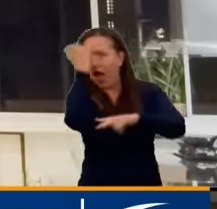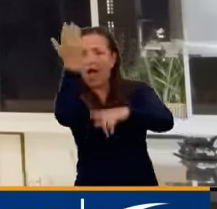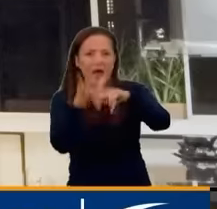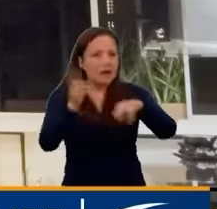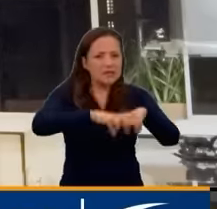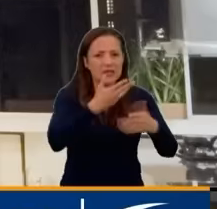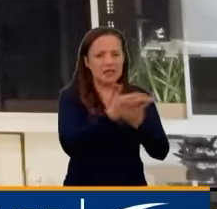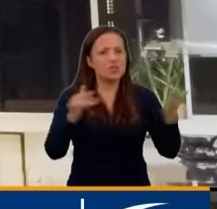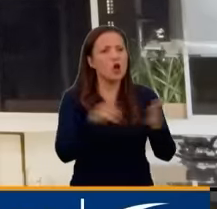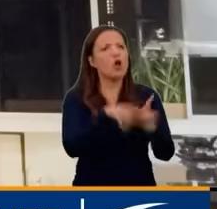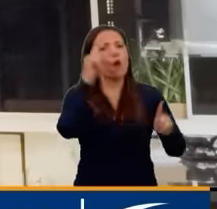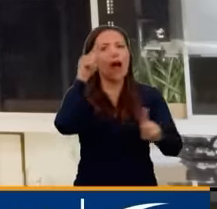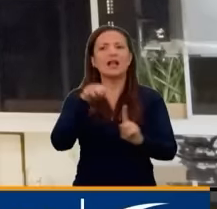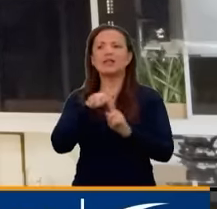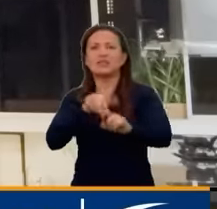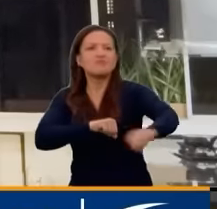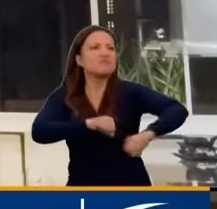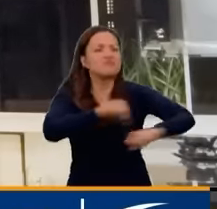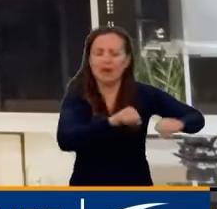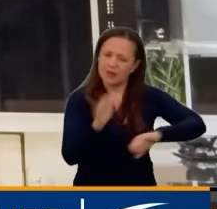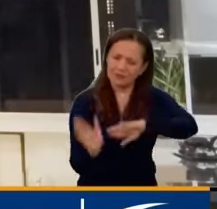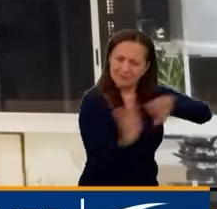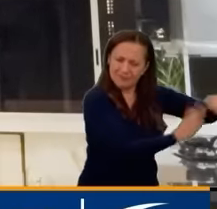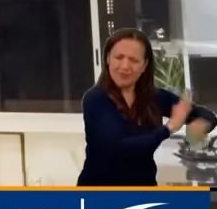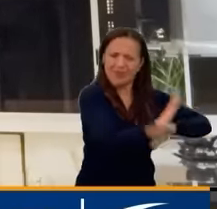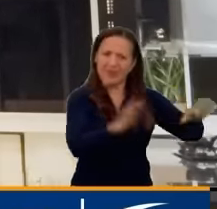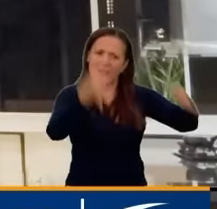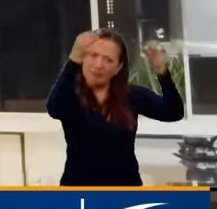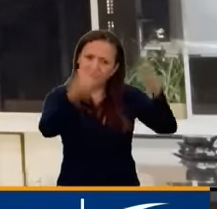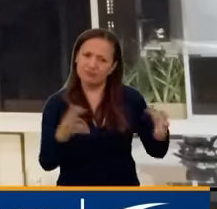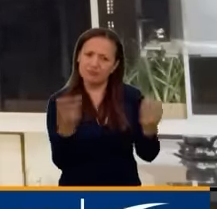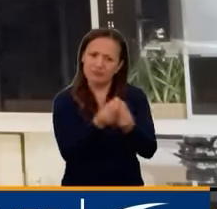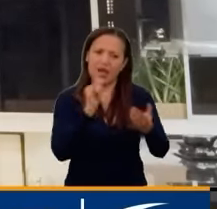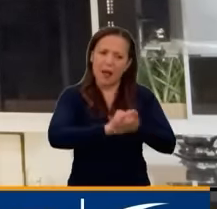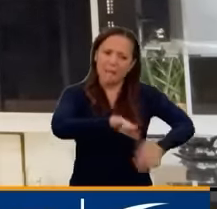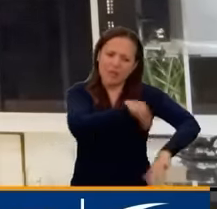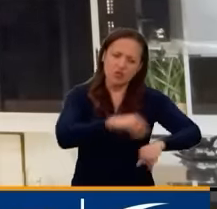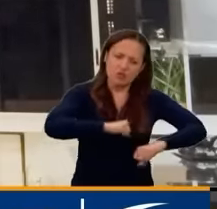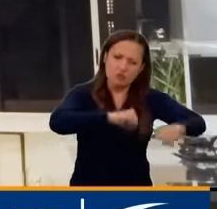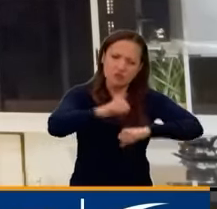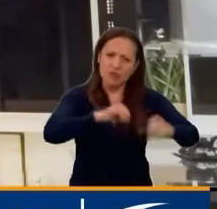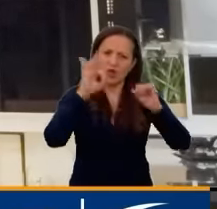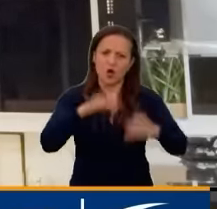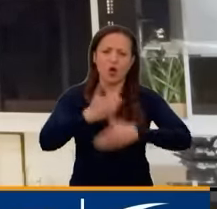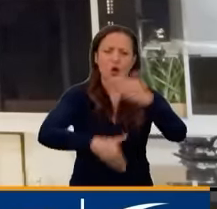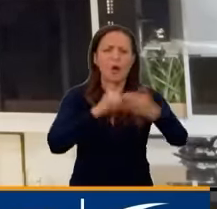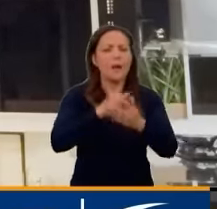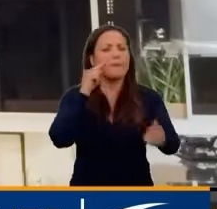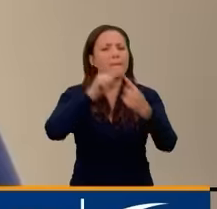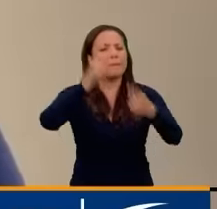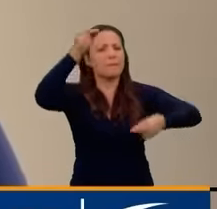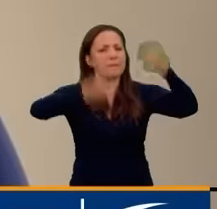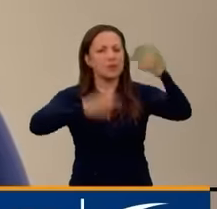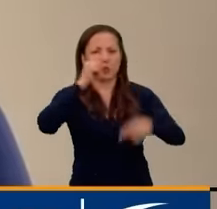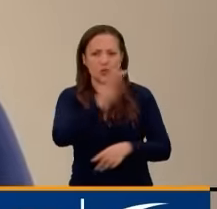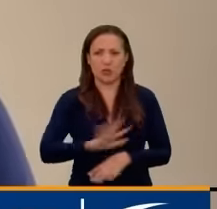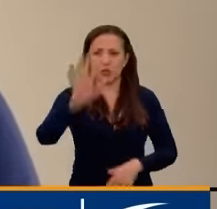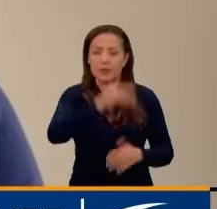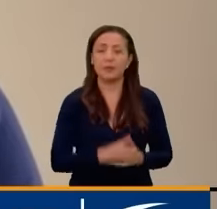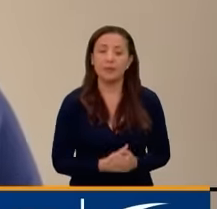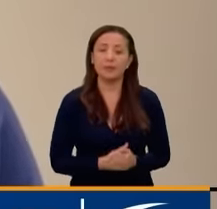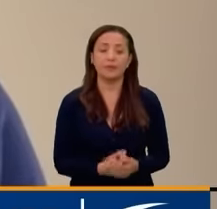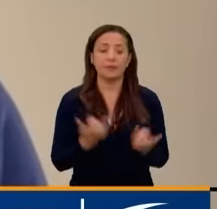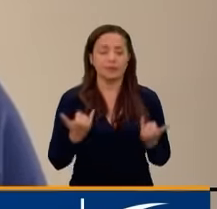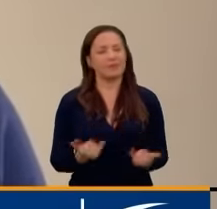el activismo a un lado y de una vez puedan hacer una buena ejecución del presupuesto nacional. Gustavo Petro